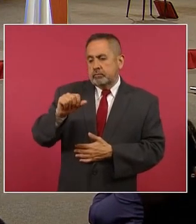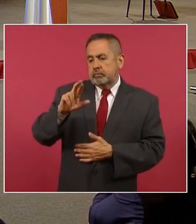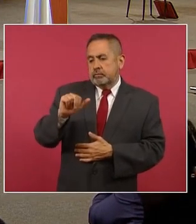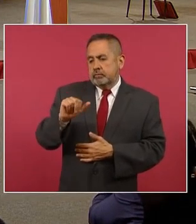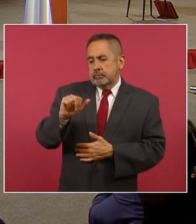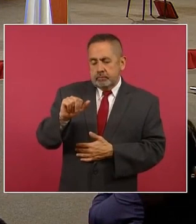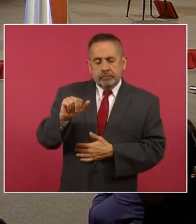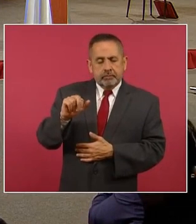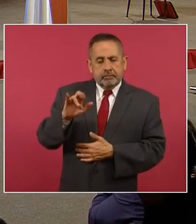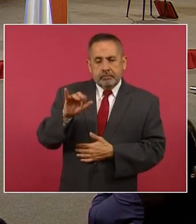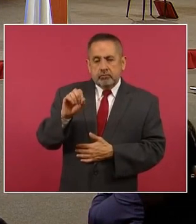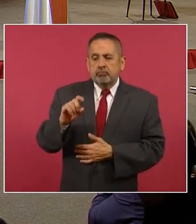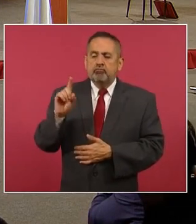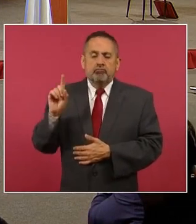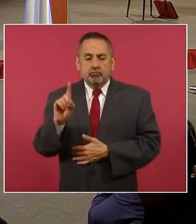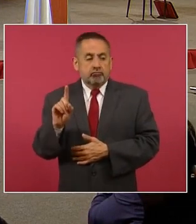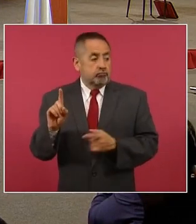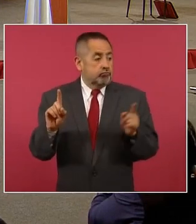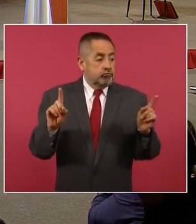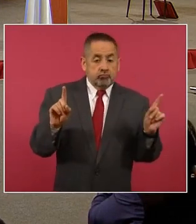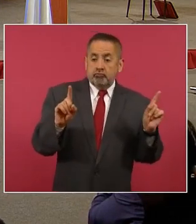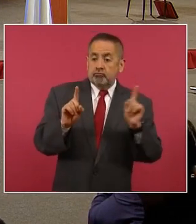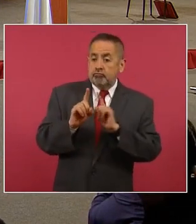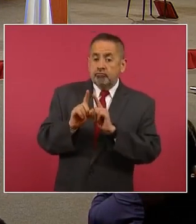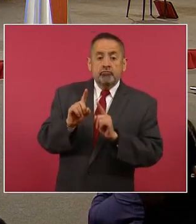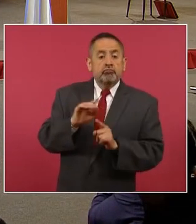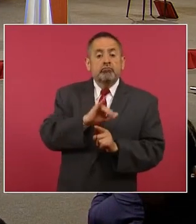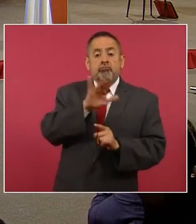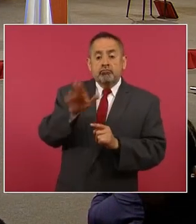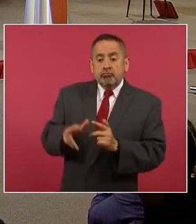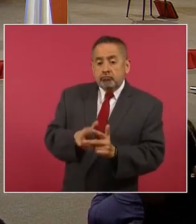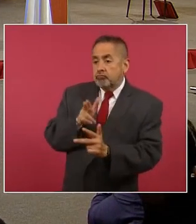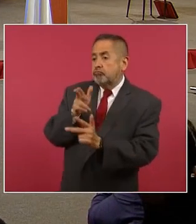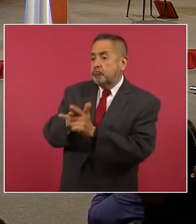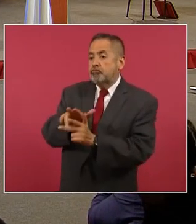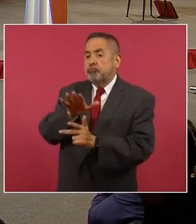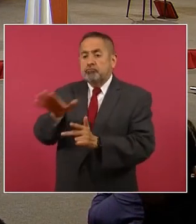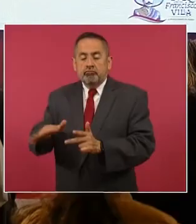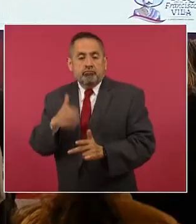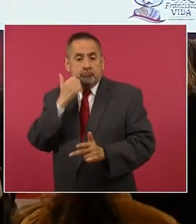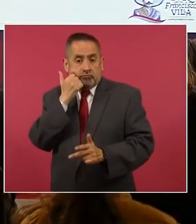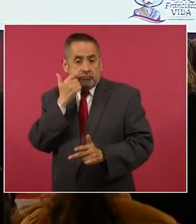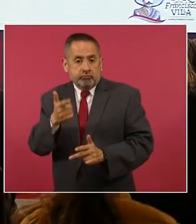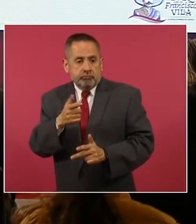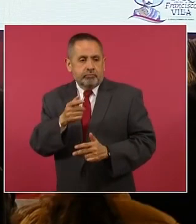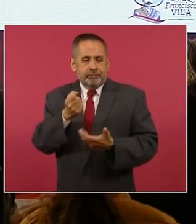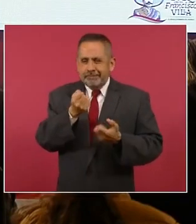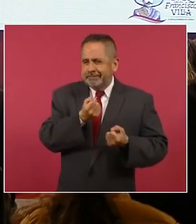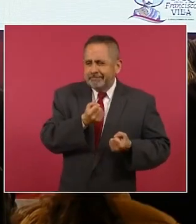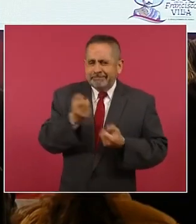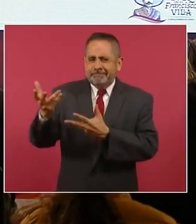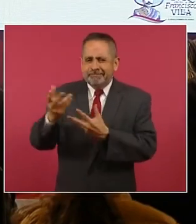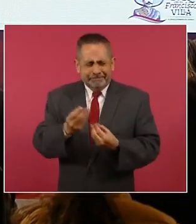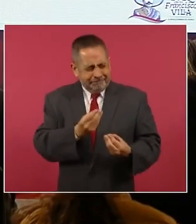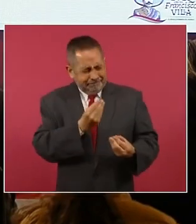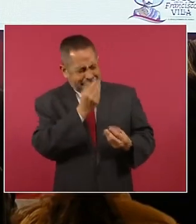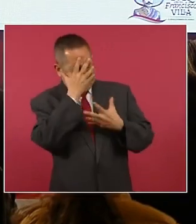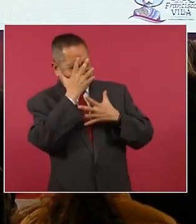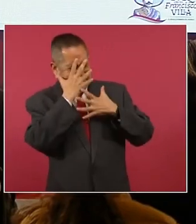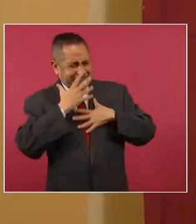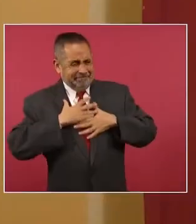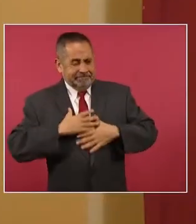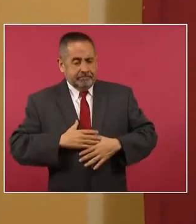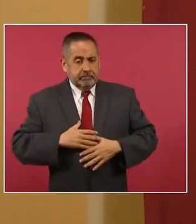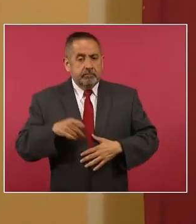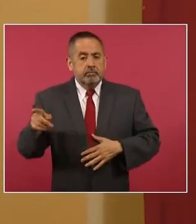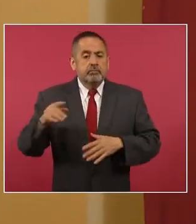un intento de feminicidio al ser rociada con ácido en la cara y su cuerpo al abrir la puerta